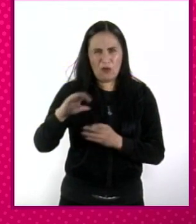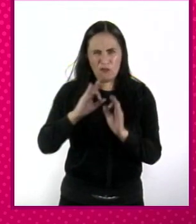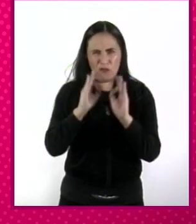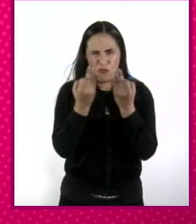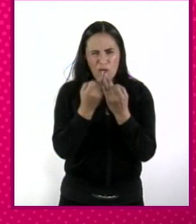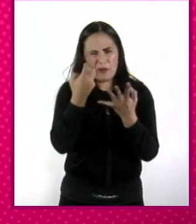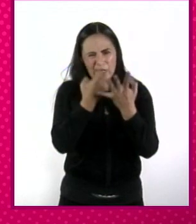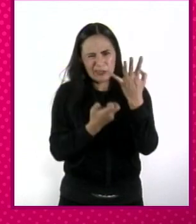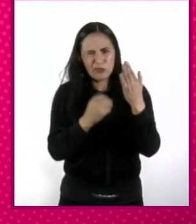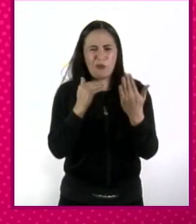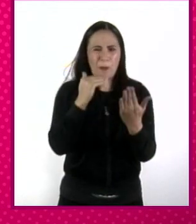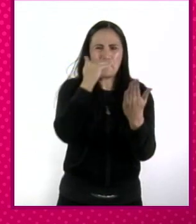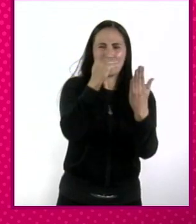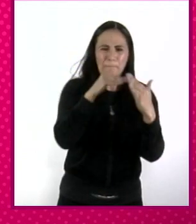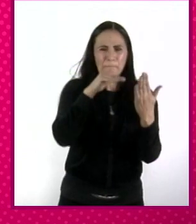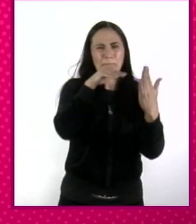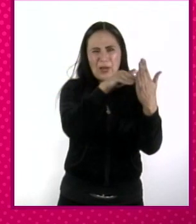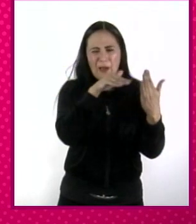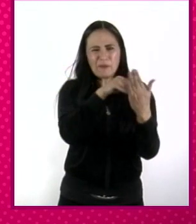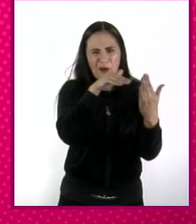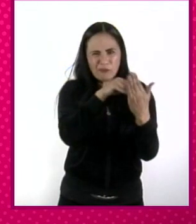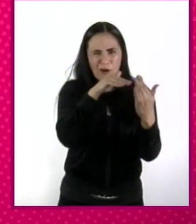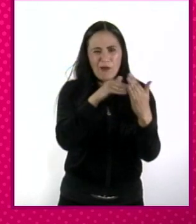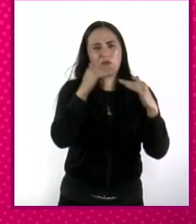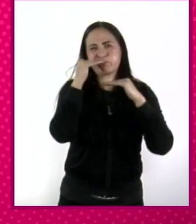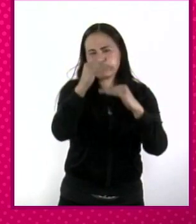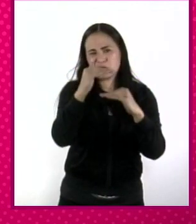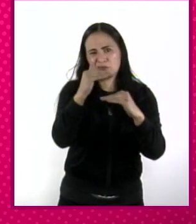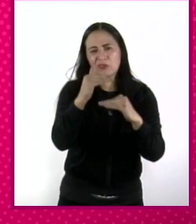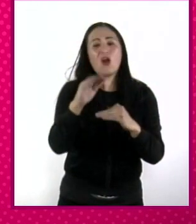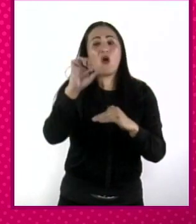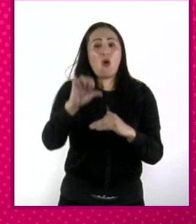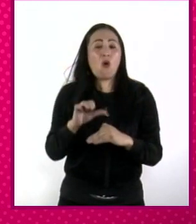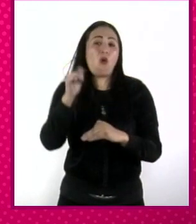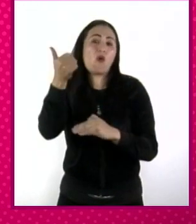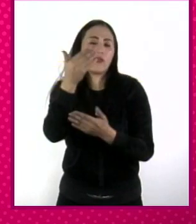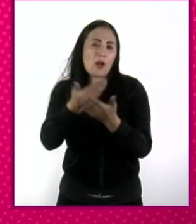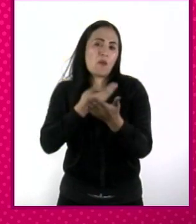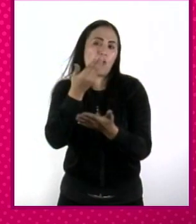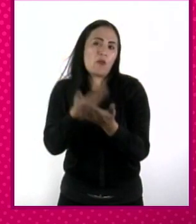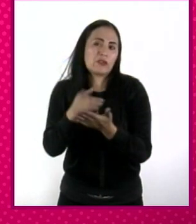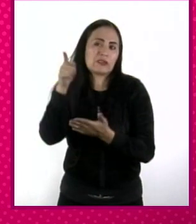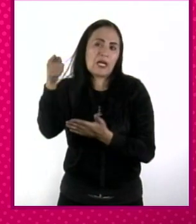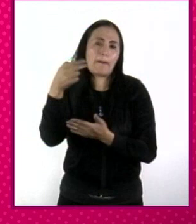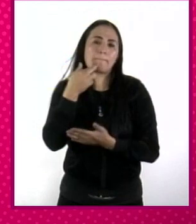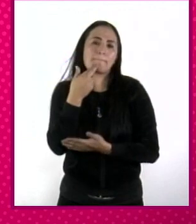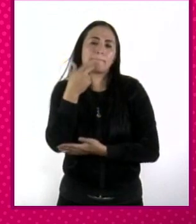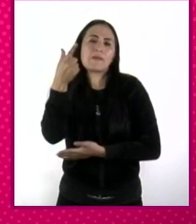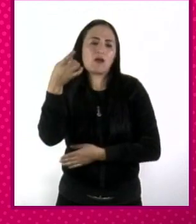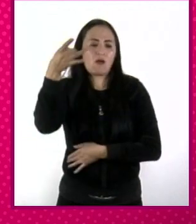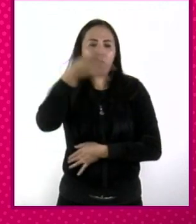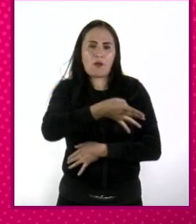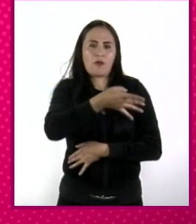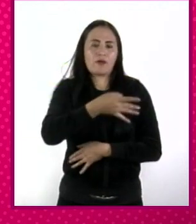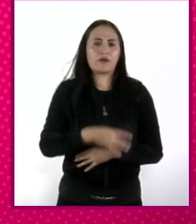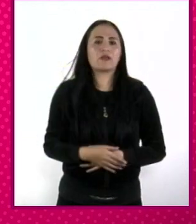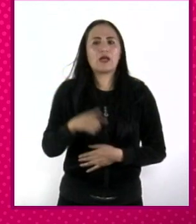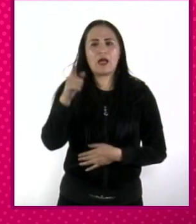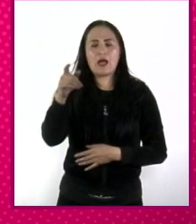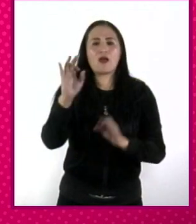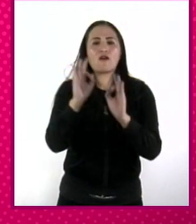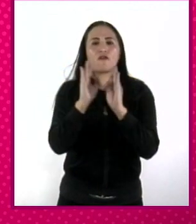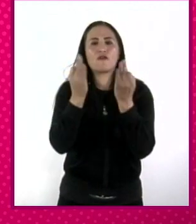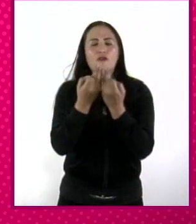terminaría por ser cuestionado y rebasado por otra propuesta que se ha dado en llamar los